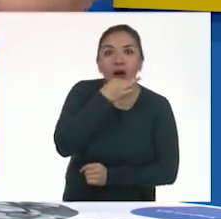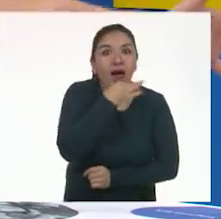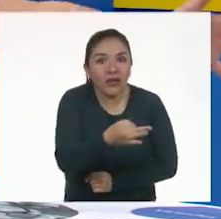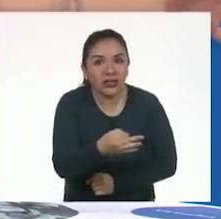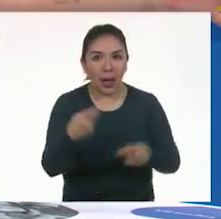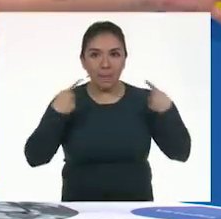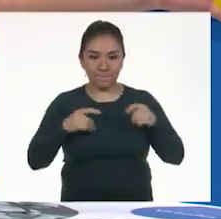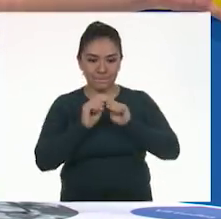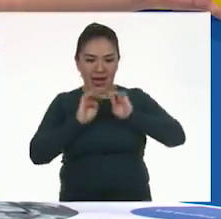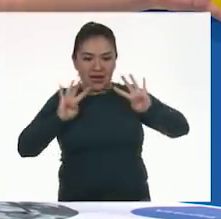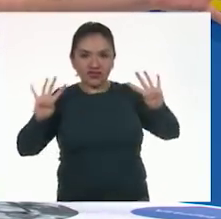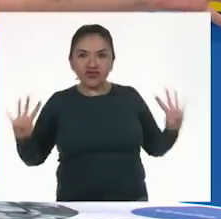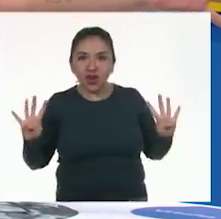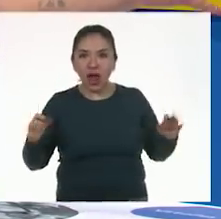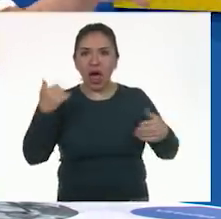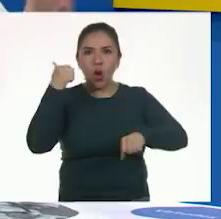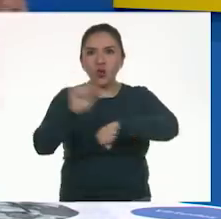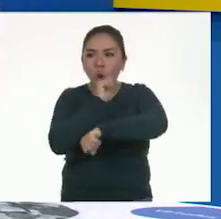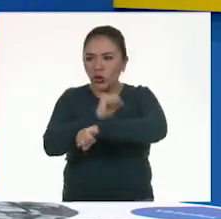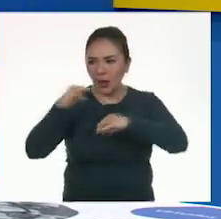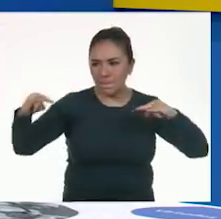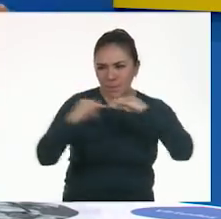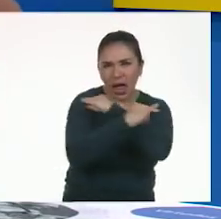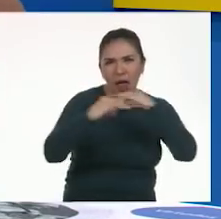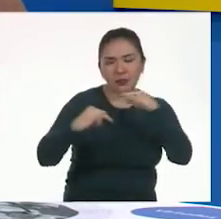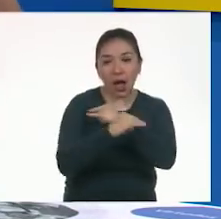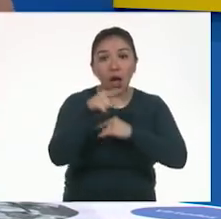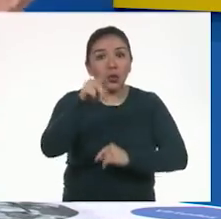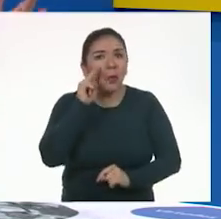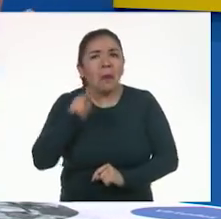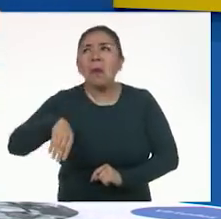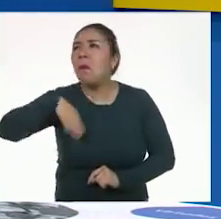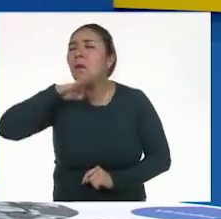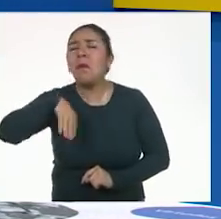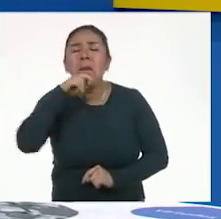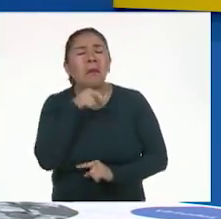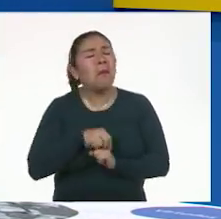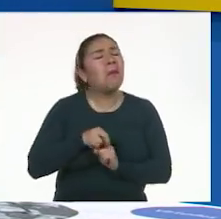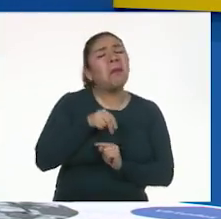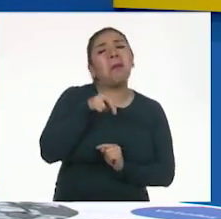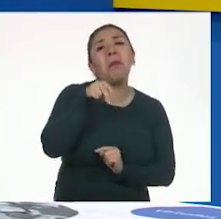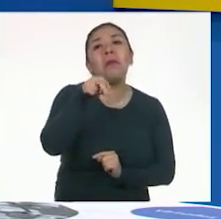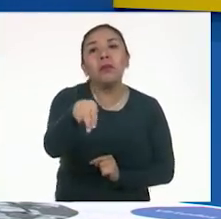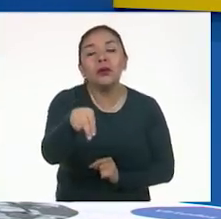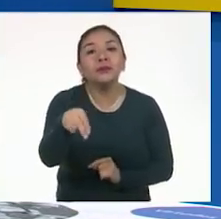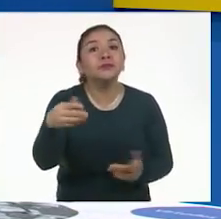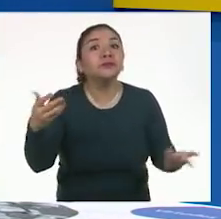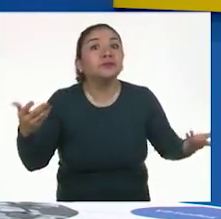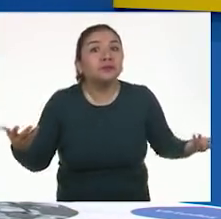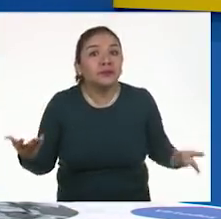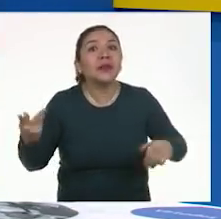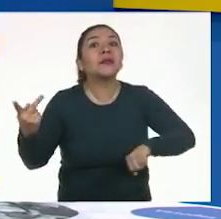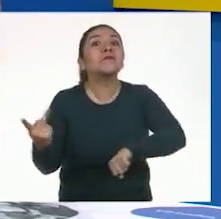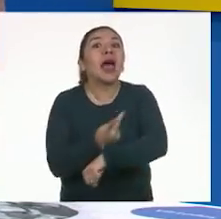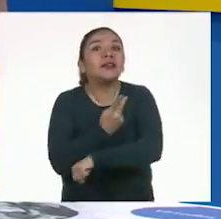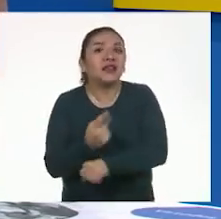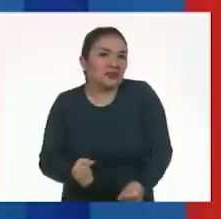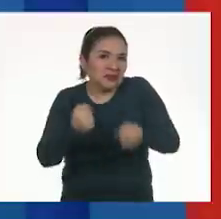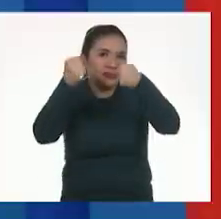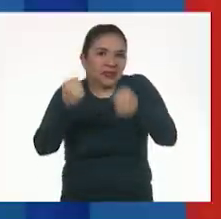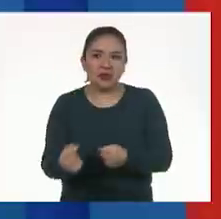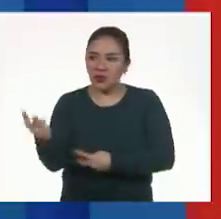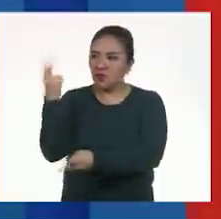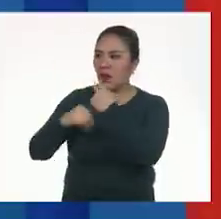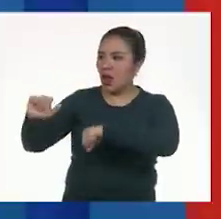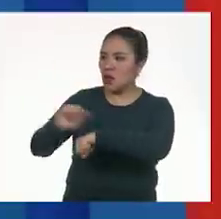gente, los carros que vienen. Si tú no ves nada de eso y te cruzas imprudentemente, Seguramente te van a atropellar.